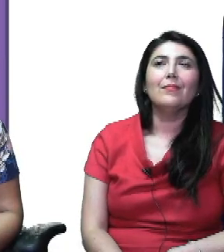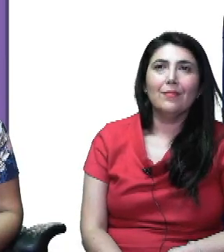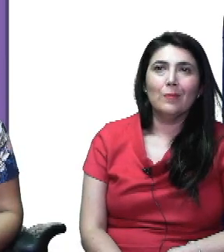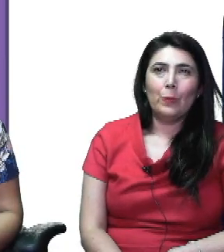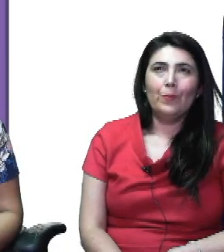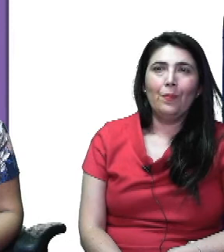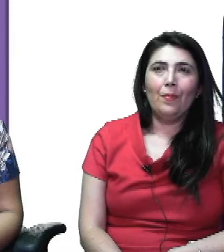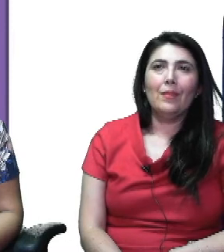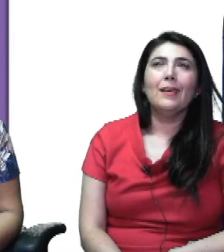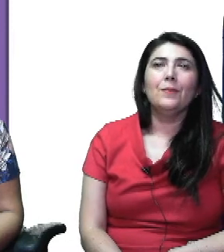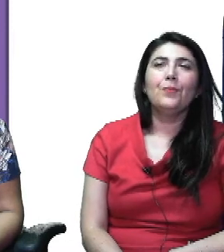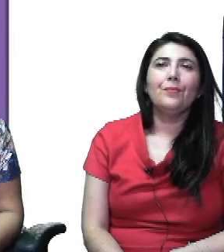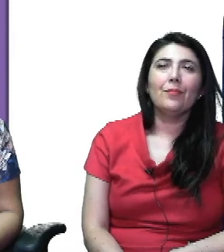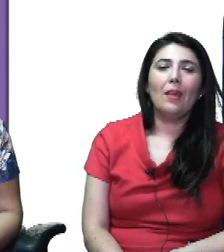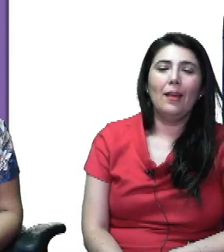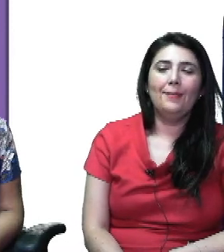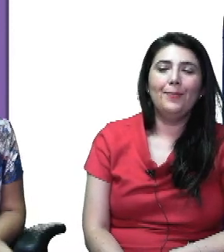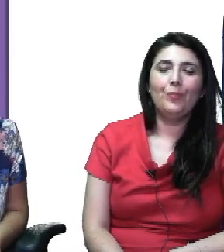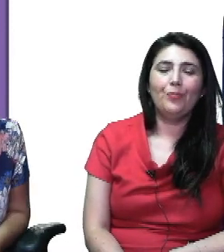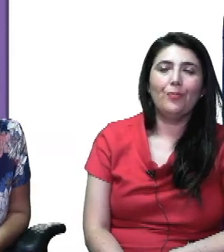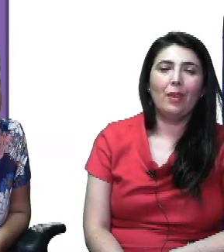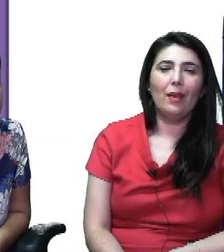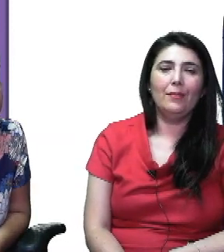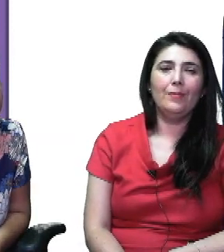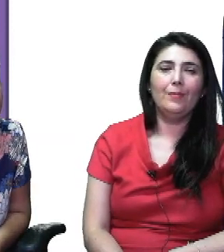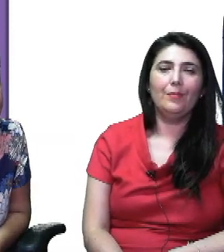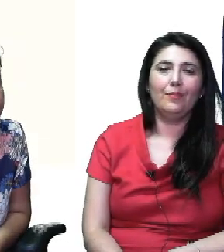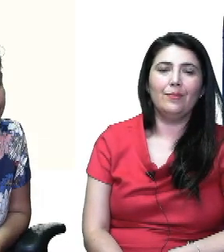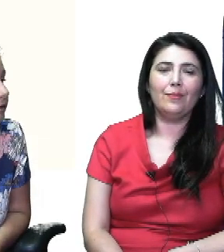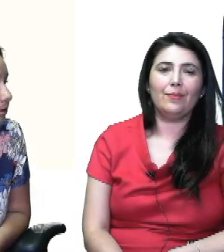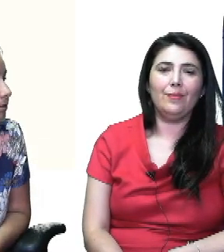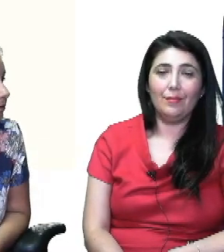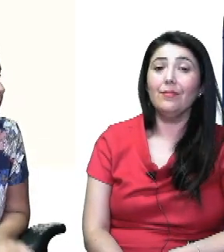especializados dependiendo del nivel de afectación que tengan las personas.